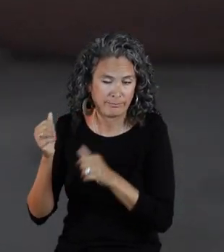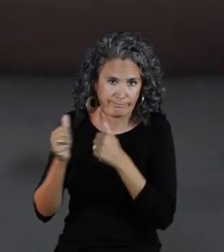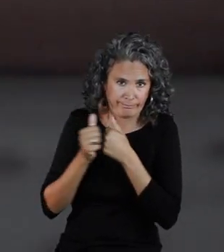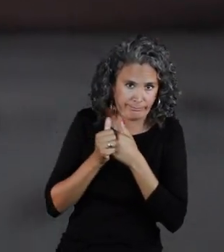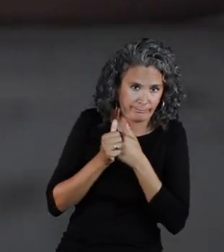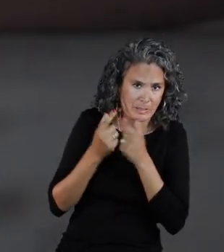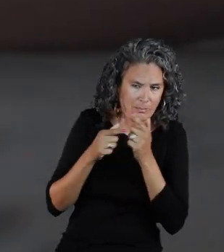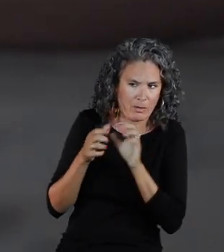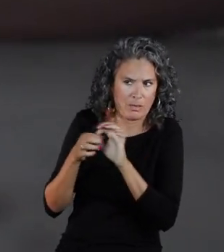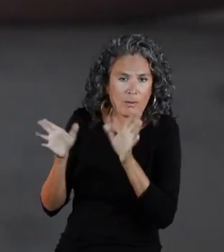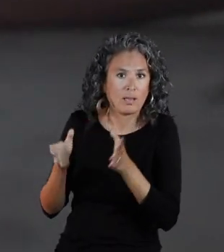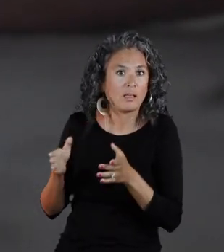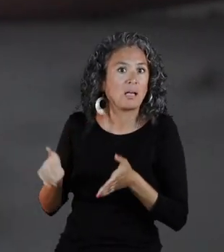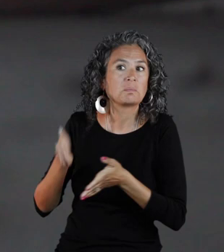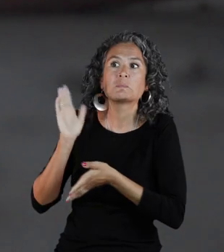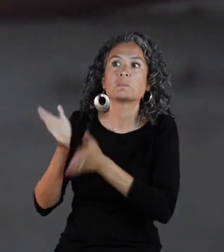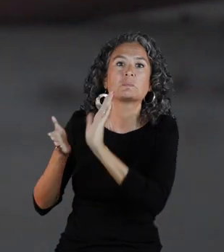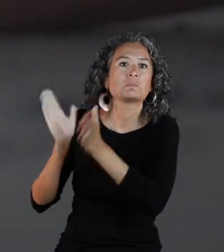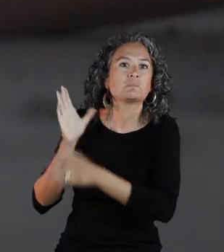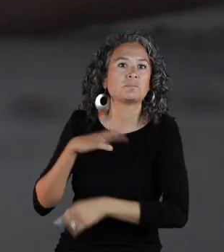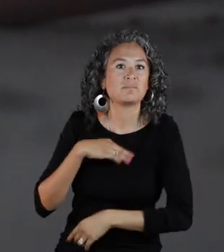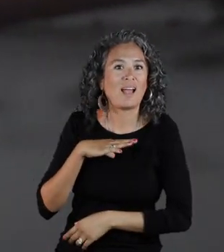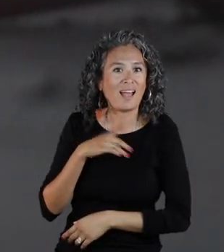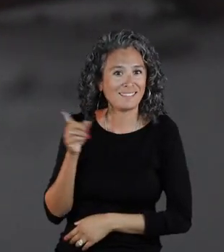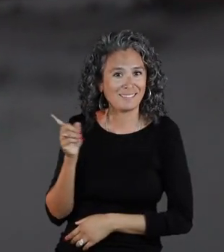no libertad, sentía. Entonces,